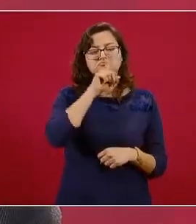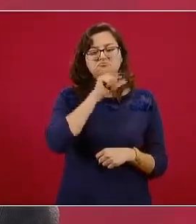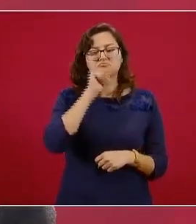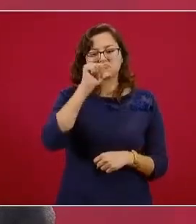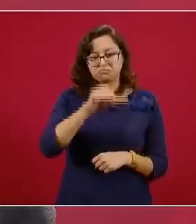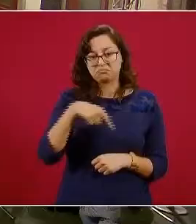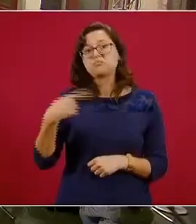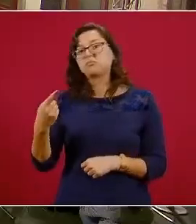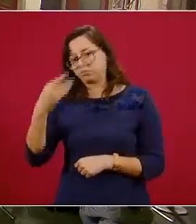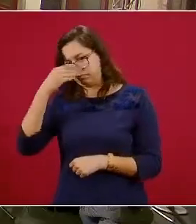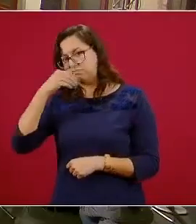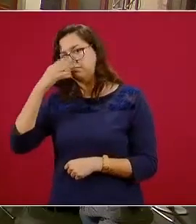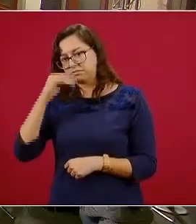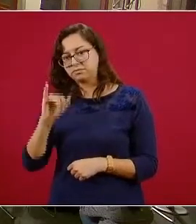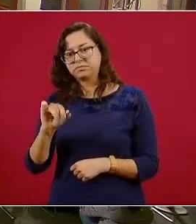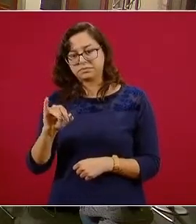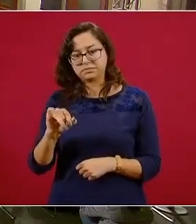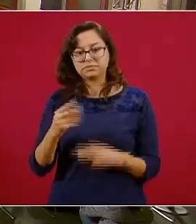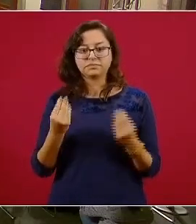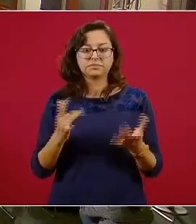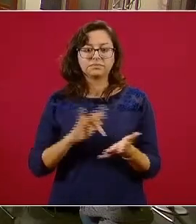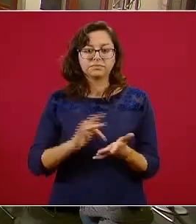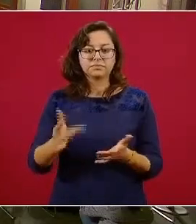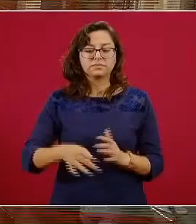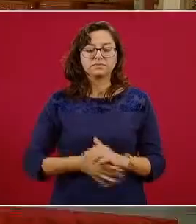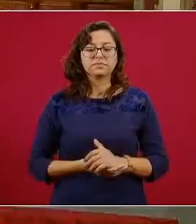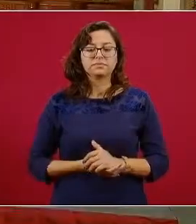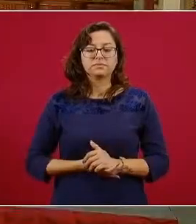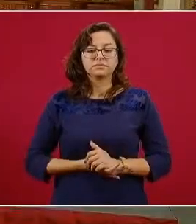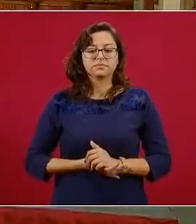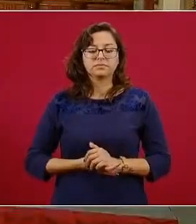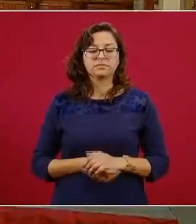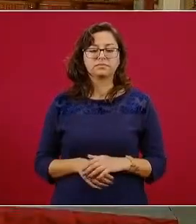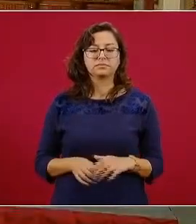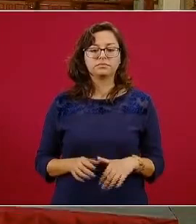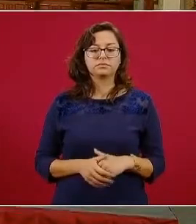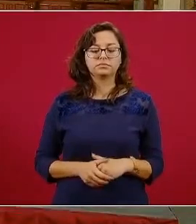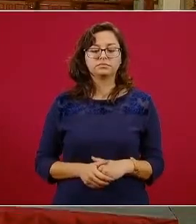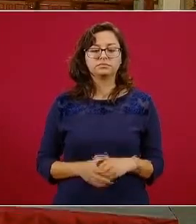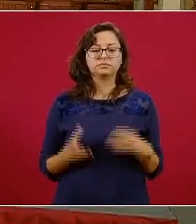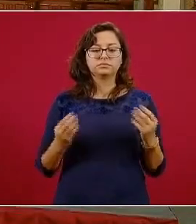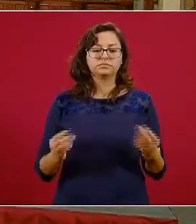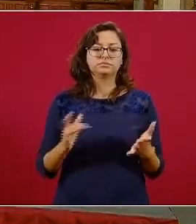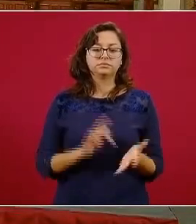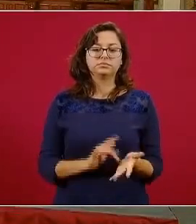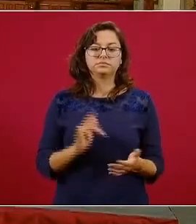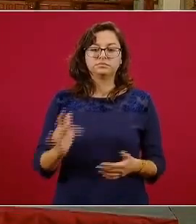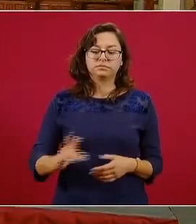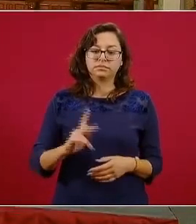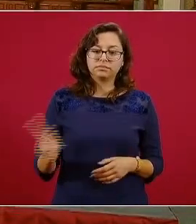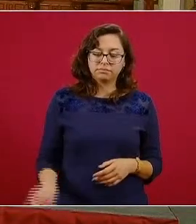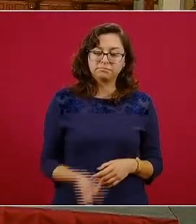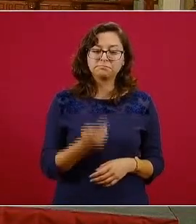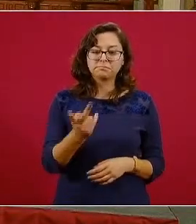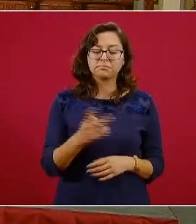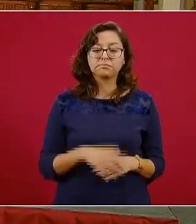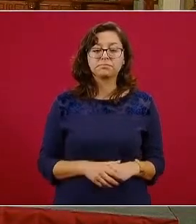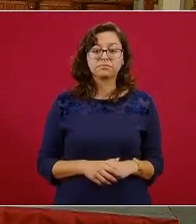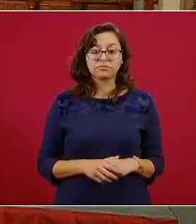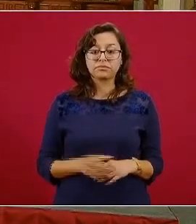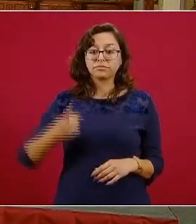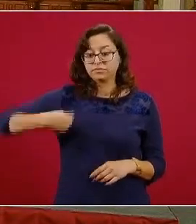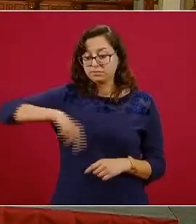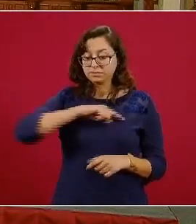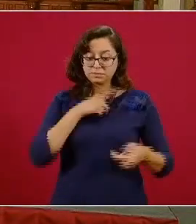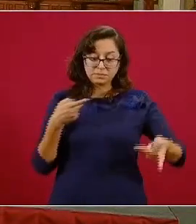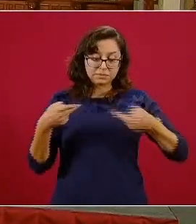el COVID-19, pero sí para la influenza. Muchas gracias, Liliana. Doctora. Muchas gracias por esta pregunta. Tenemos varias